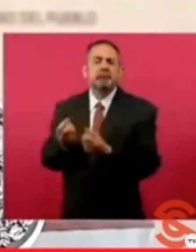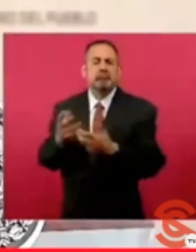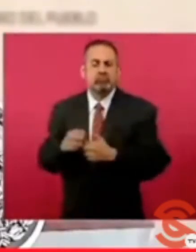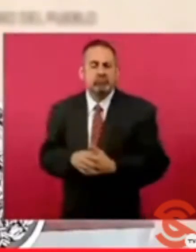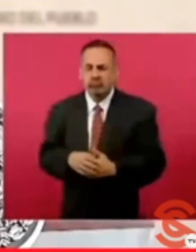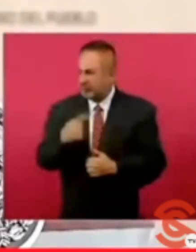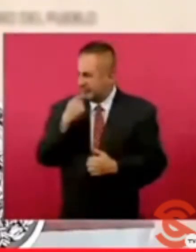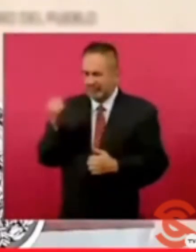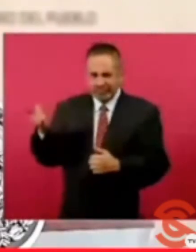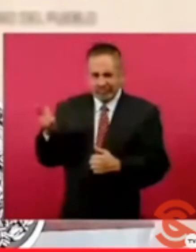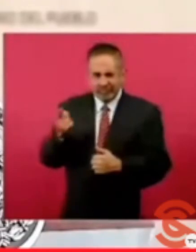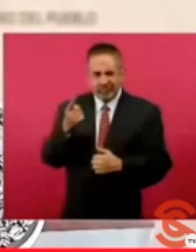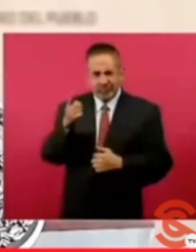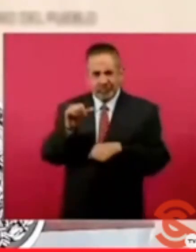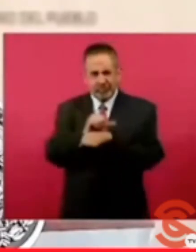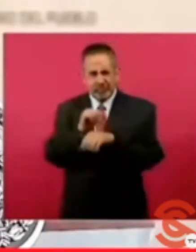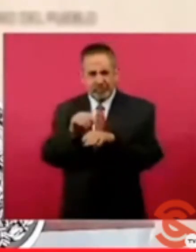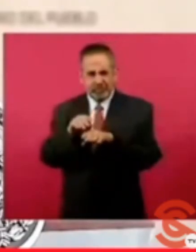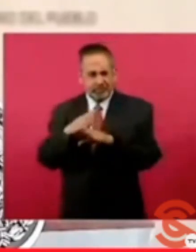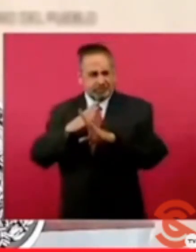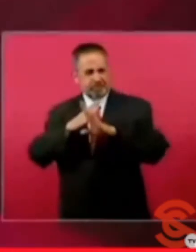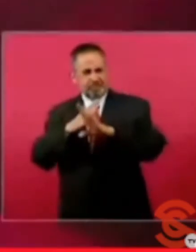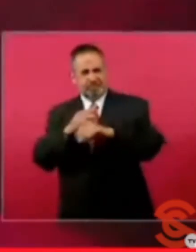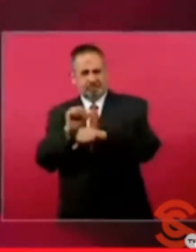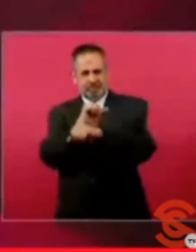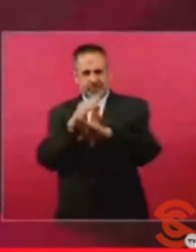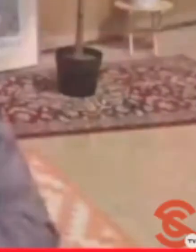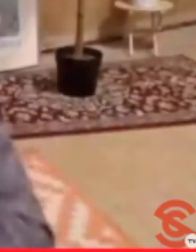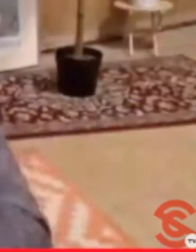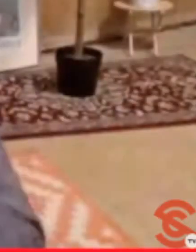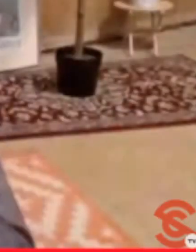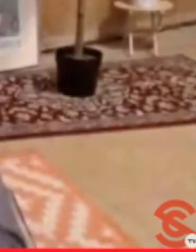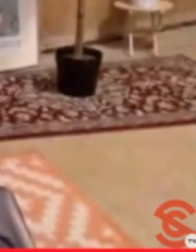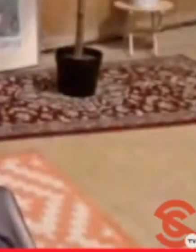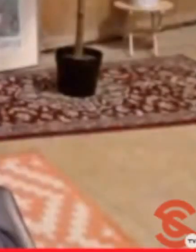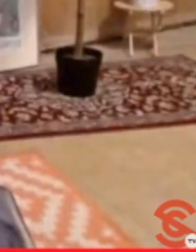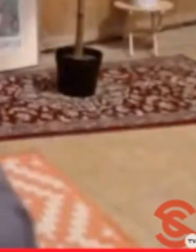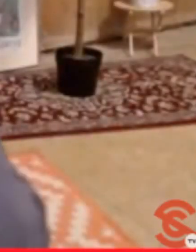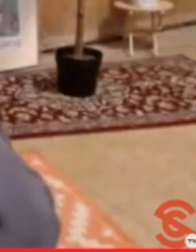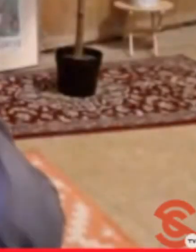dice ahí, por ejemplo, un vehículo. Pues fíjense, ¿no?